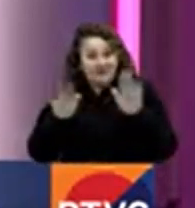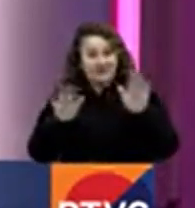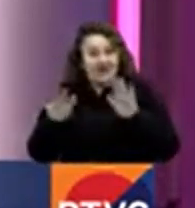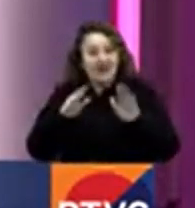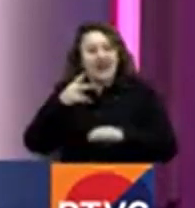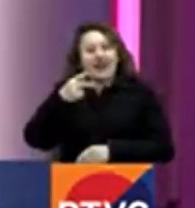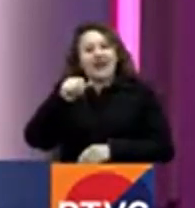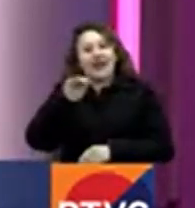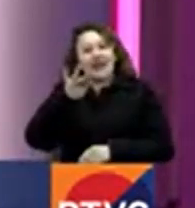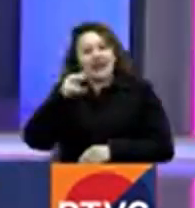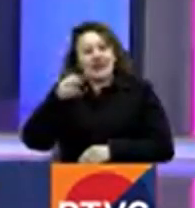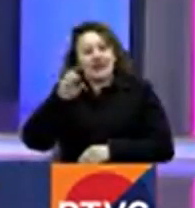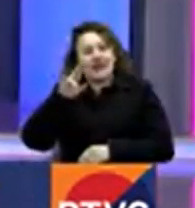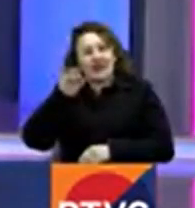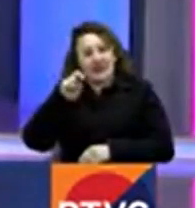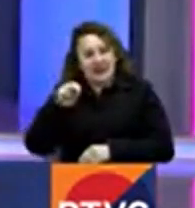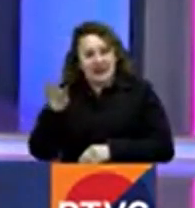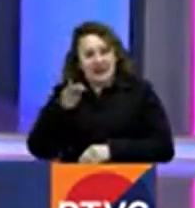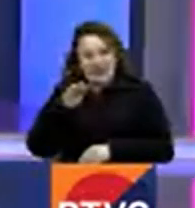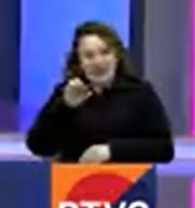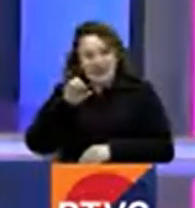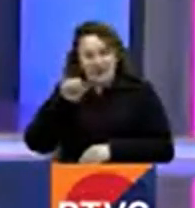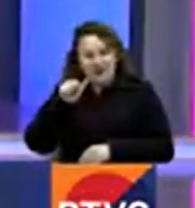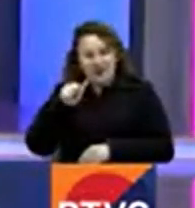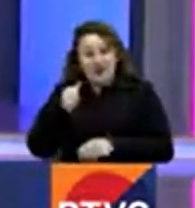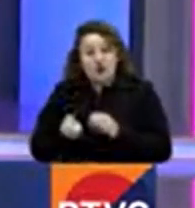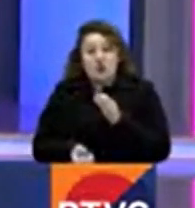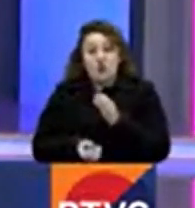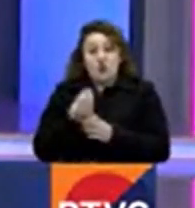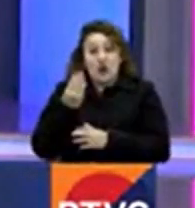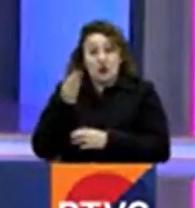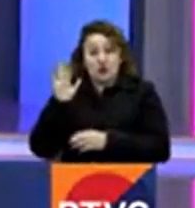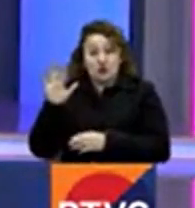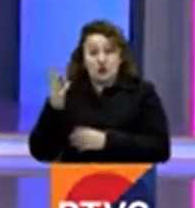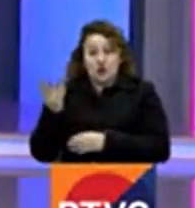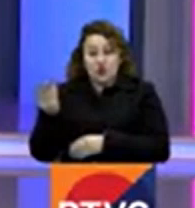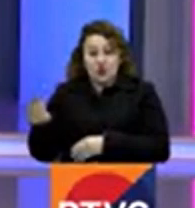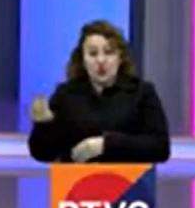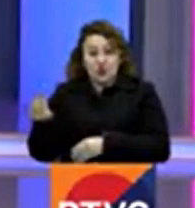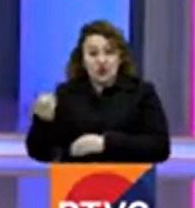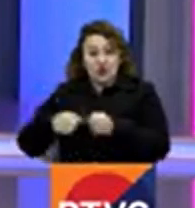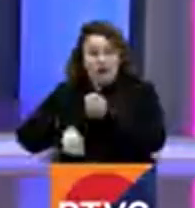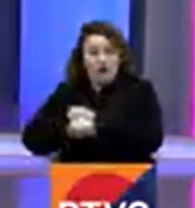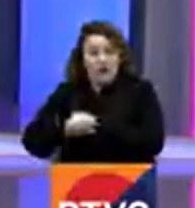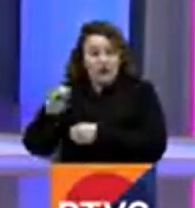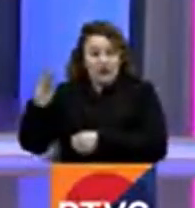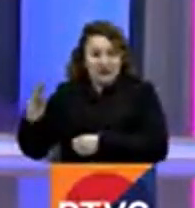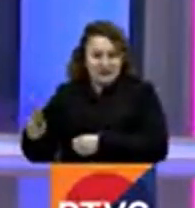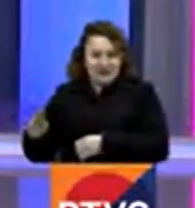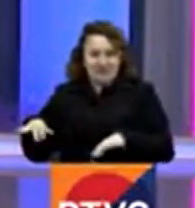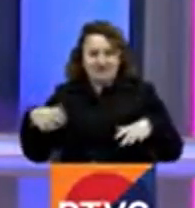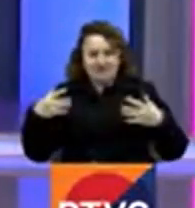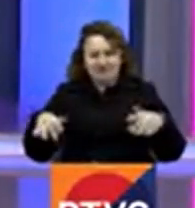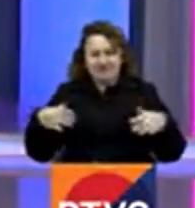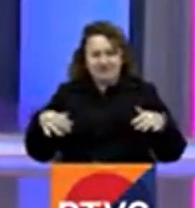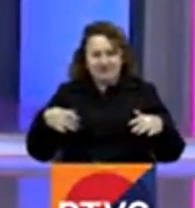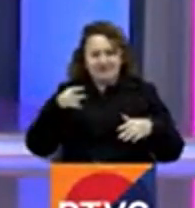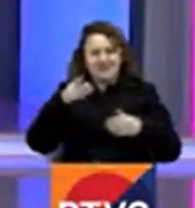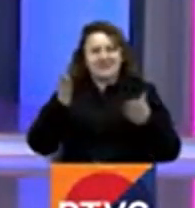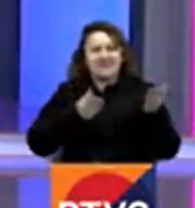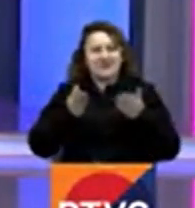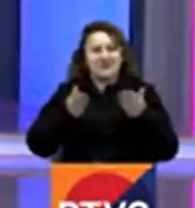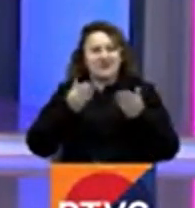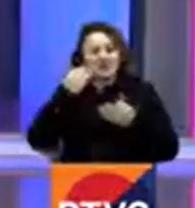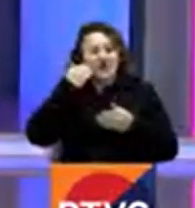Katherine Tapia, quien fue anunciada como nuevo refuerzo del Verdado. Las actuales campeonas continentales contarán con los servicios de la